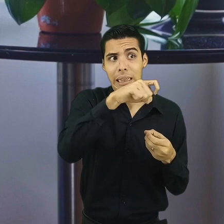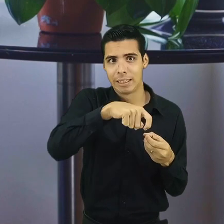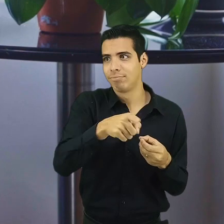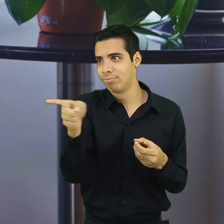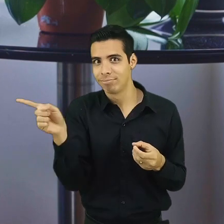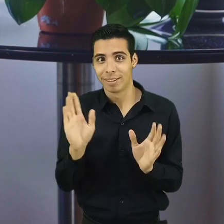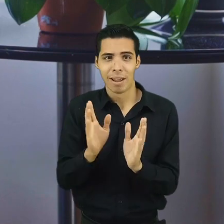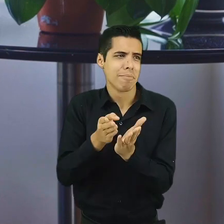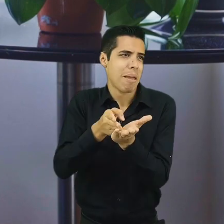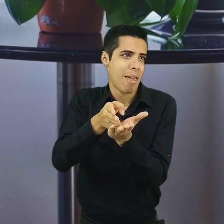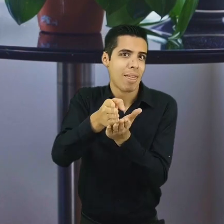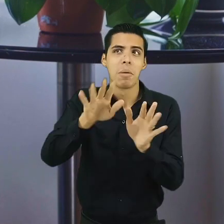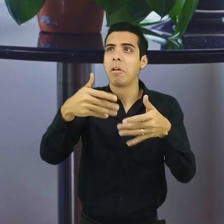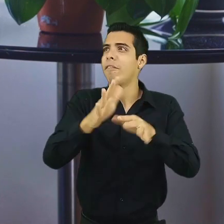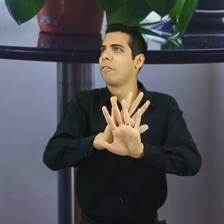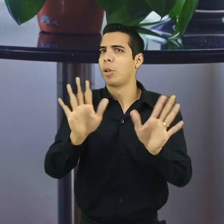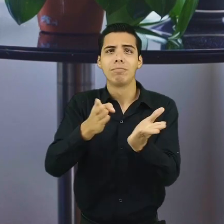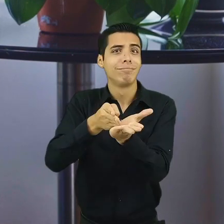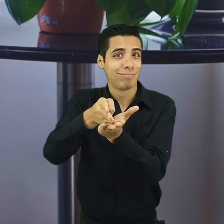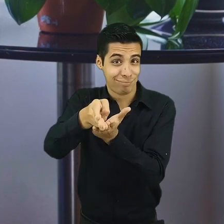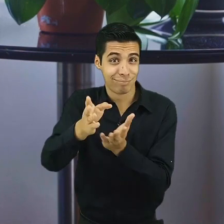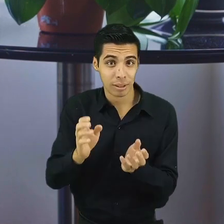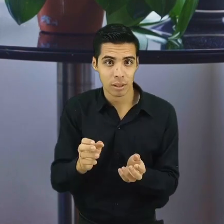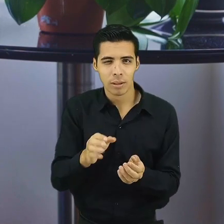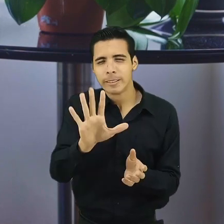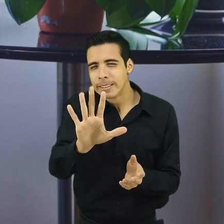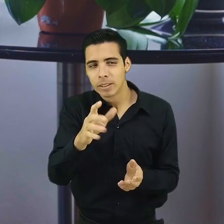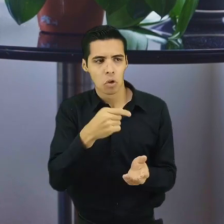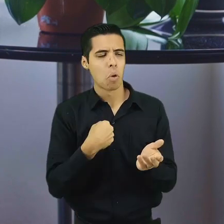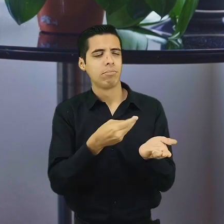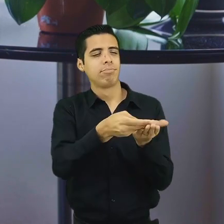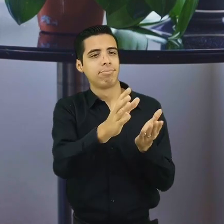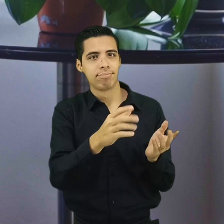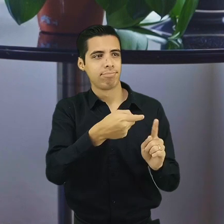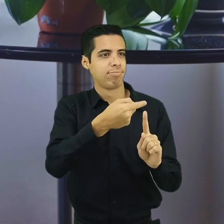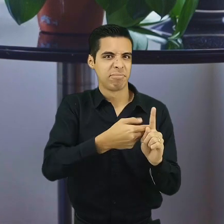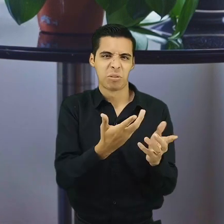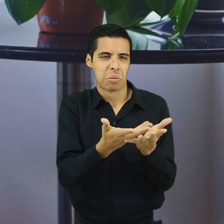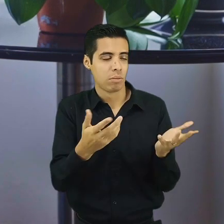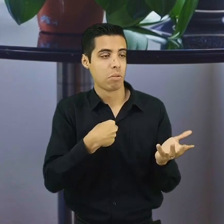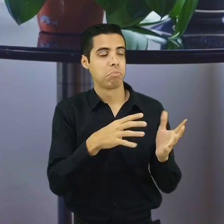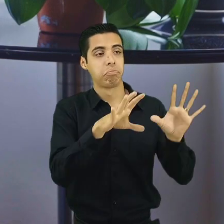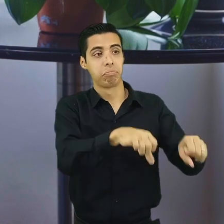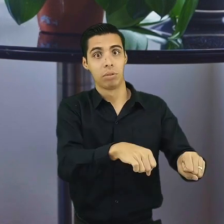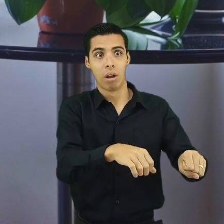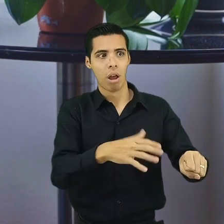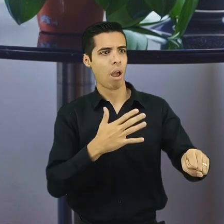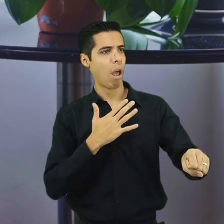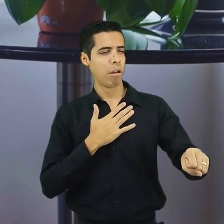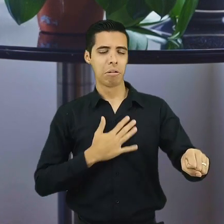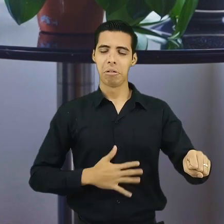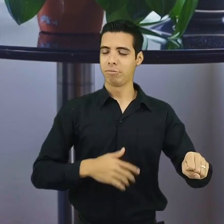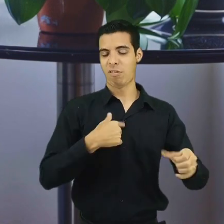en todas las inversiones, existe un riesgo. Las inversiones nunca serán seguras 100%. Por eso, si vas a iniciar en este mundo, lo ideal es que